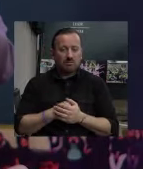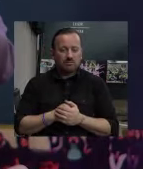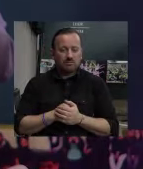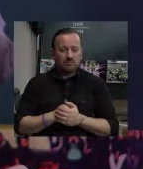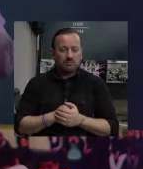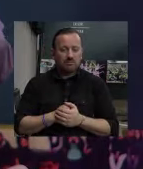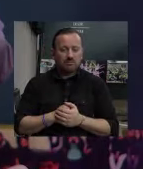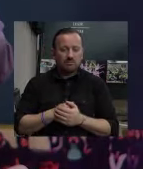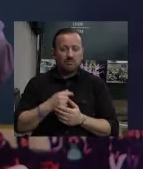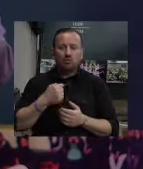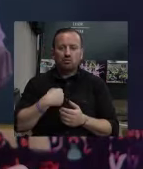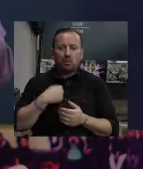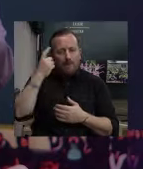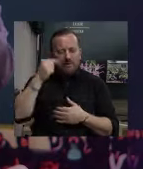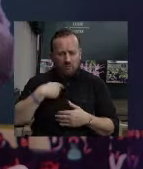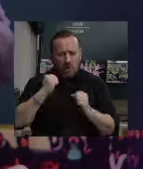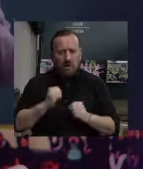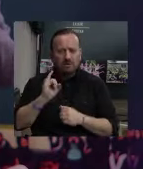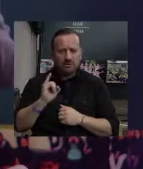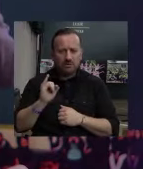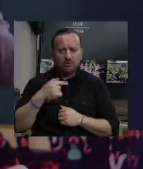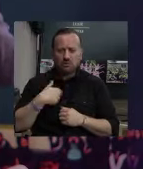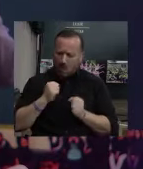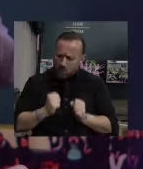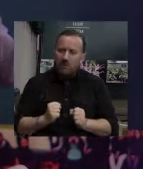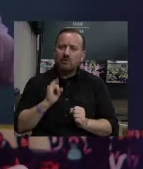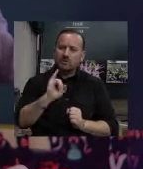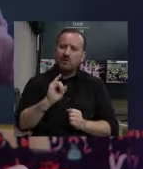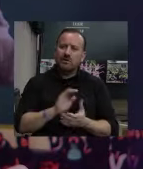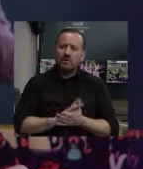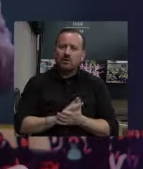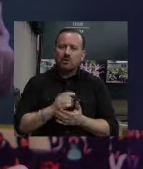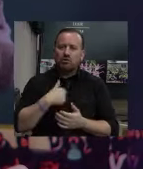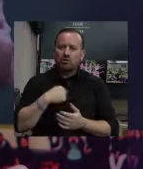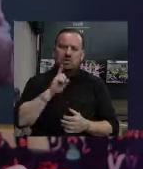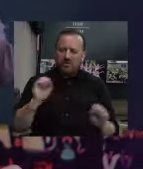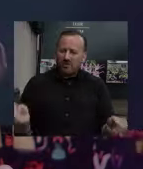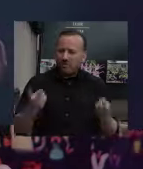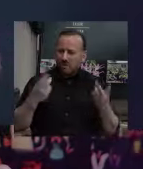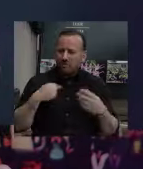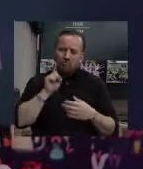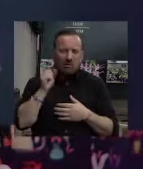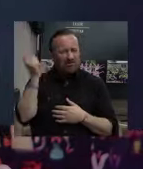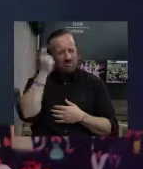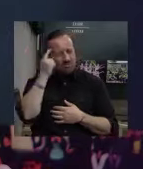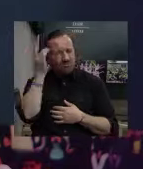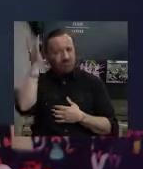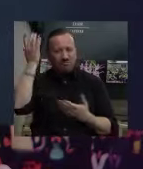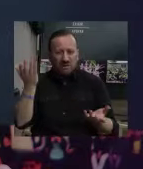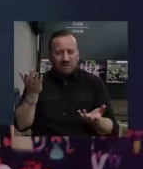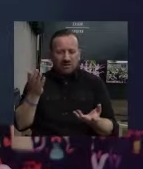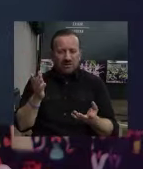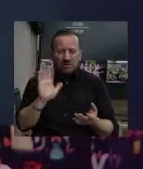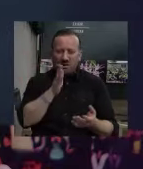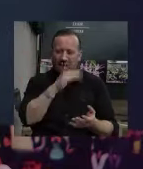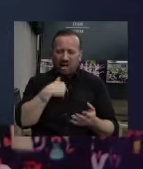no es que yo puedo es que yo soy capaz Es que tengo la vida tengo la inteligencia es que nada